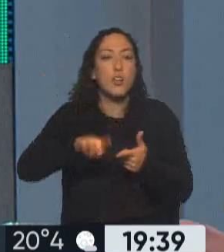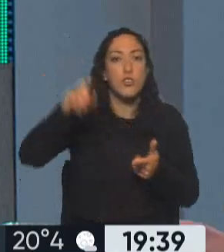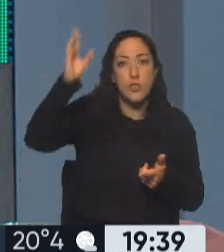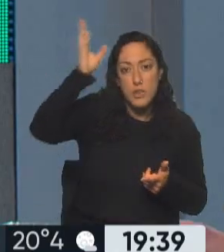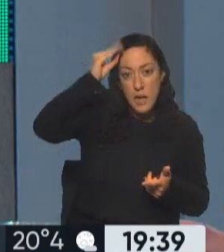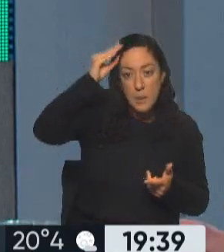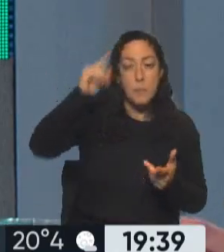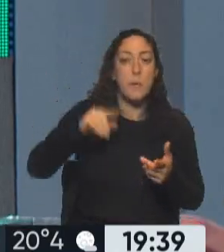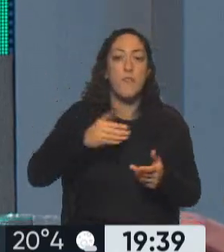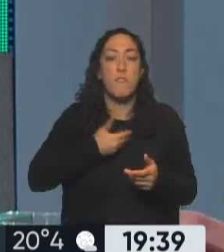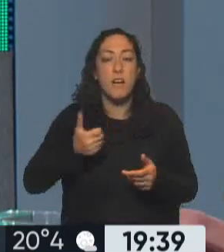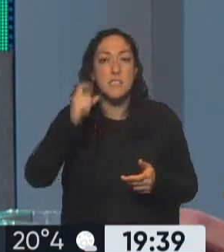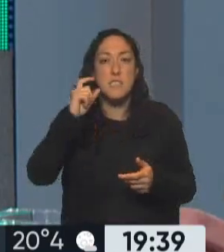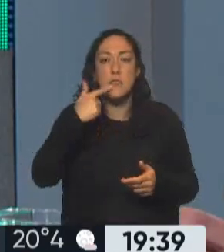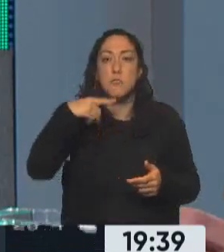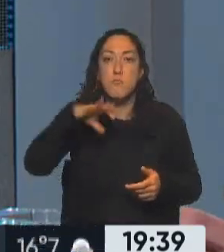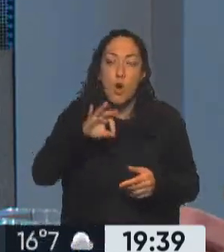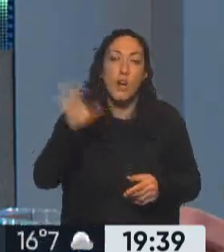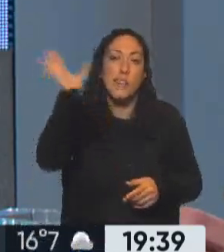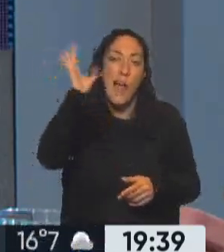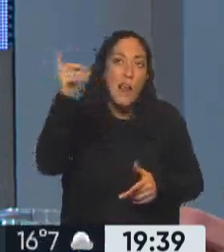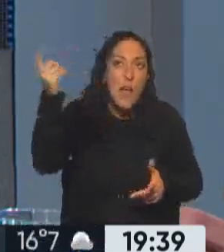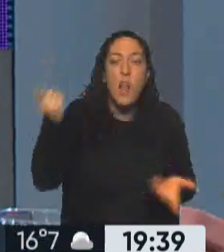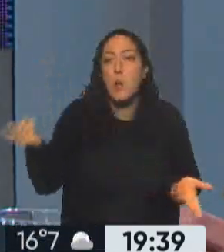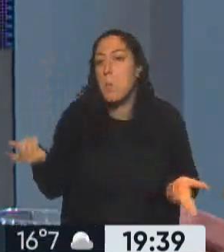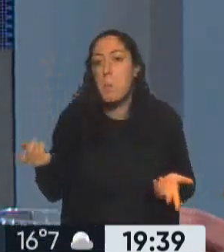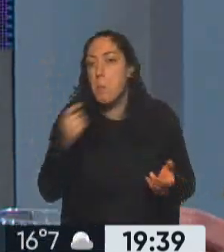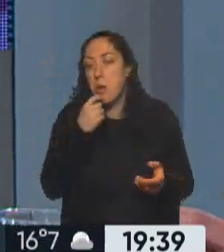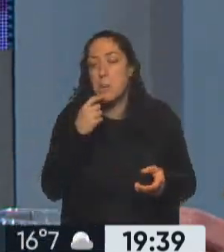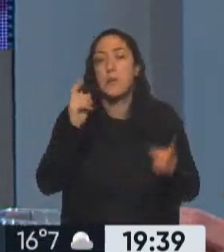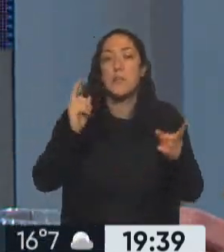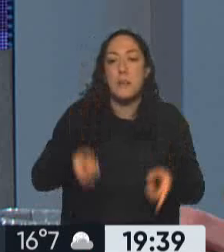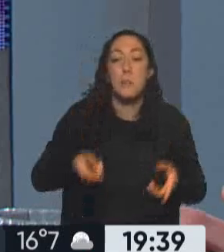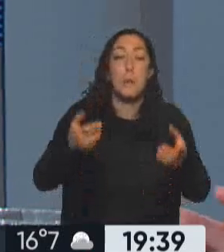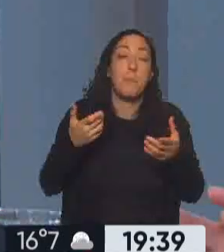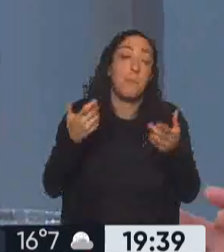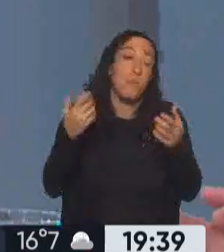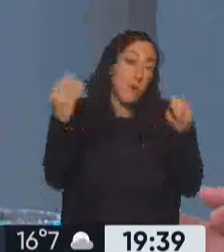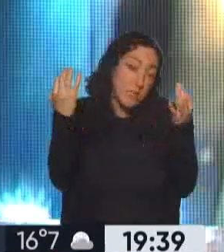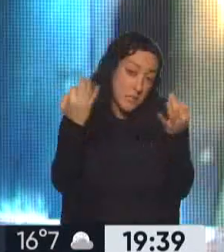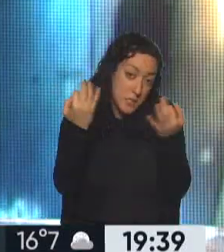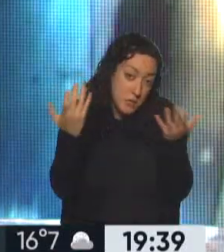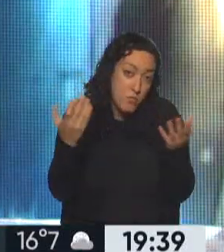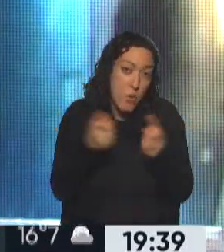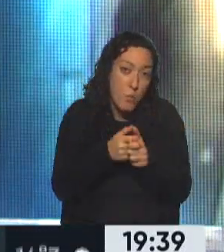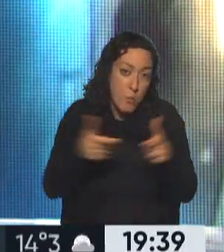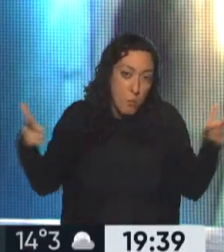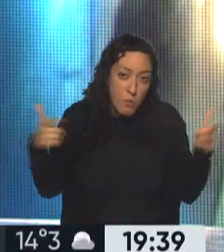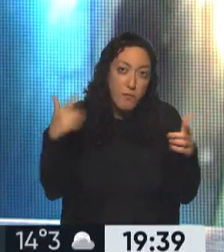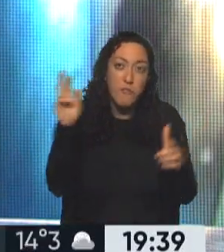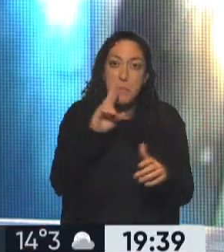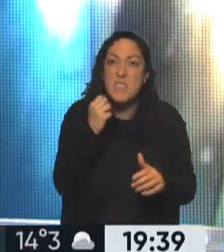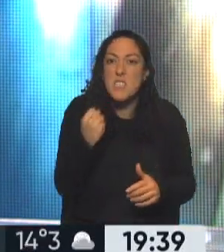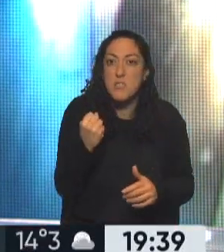el fascismo en Italia, por ejemplo? Y por otra parte, el crecimiento, bienvenido sea, por supuesto, del feminismo. ¿Cómo lo ves